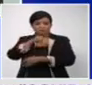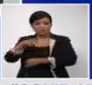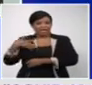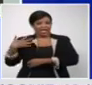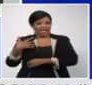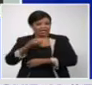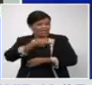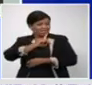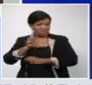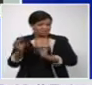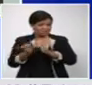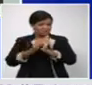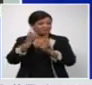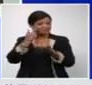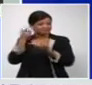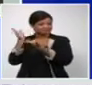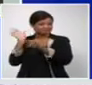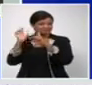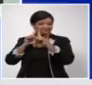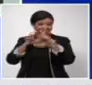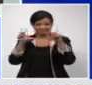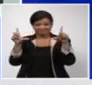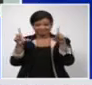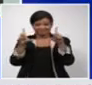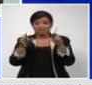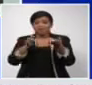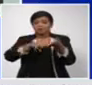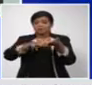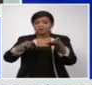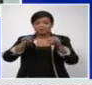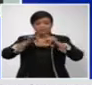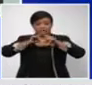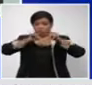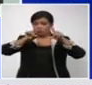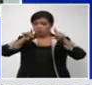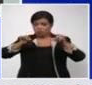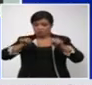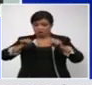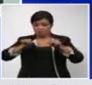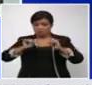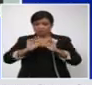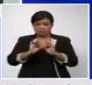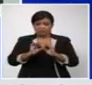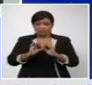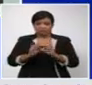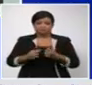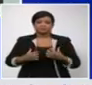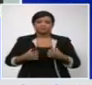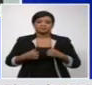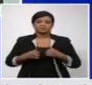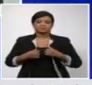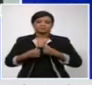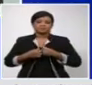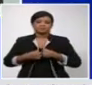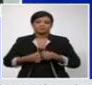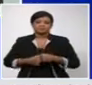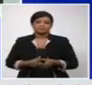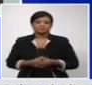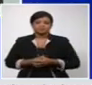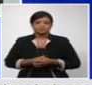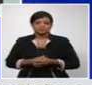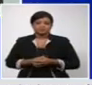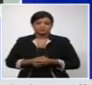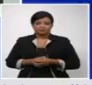puesto. Están todas las provincias ahí representadas y, como siempre, todas las provincias,